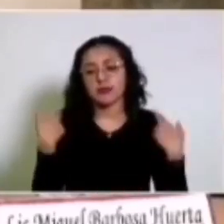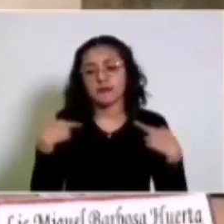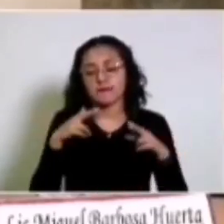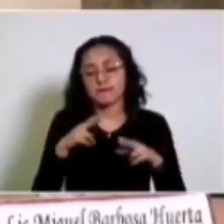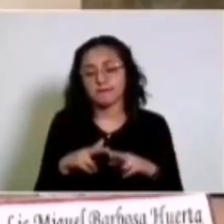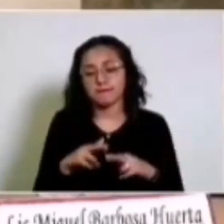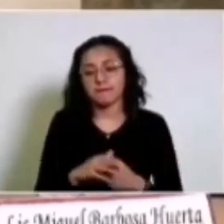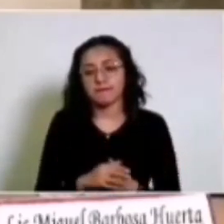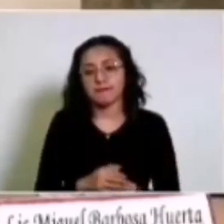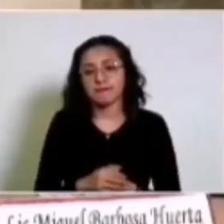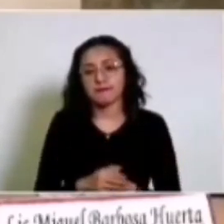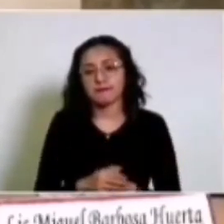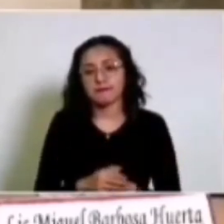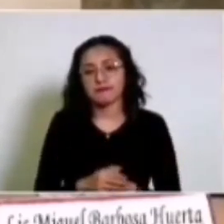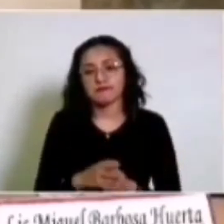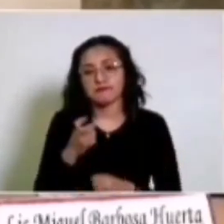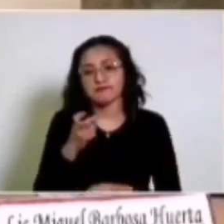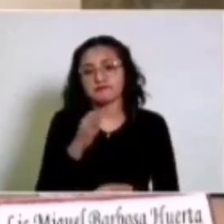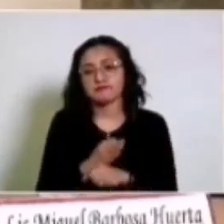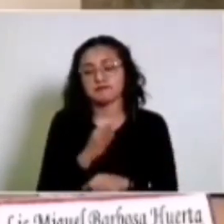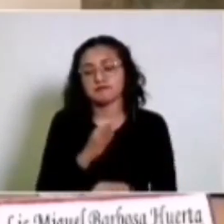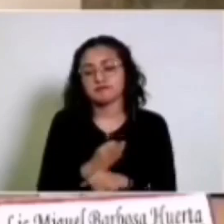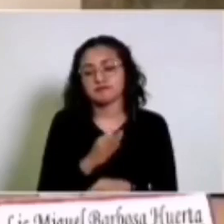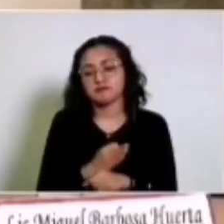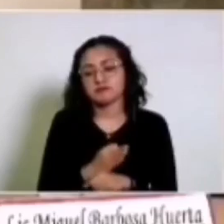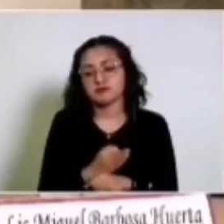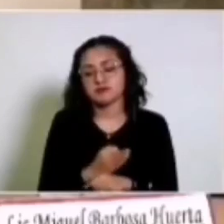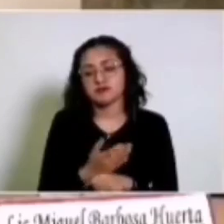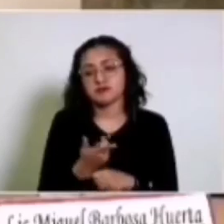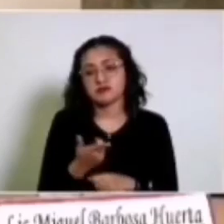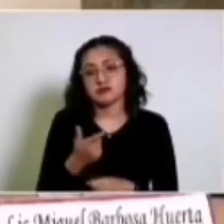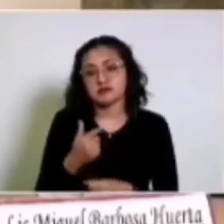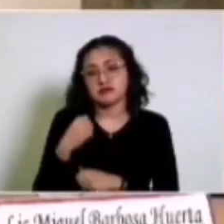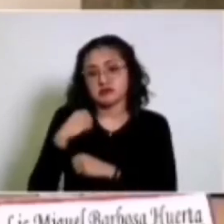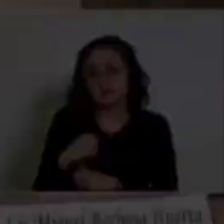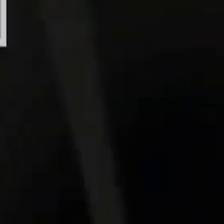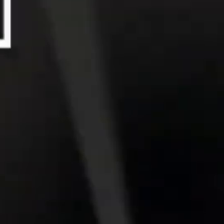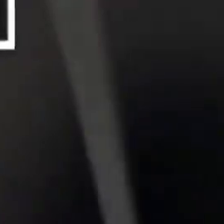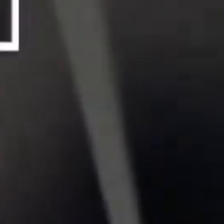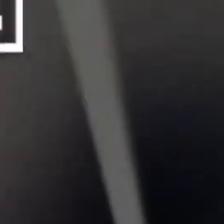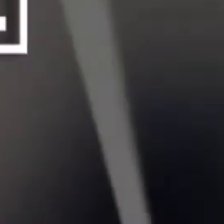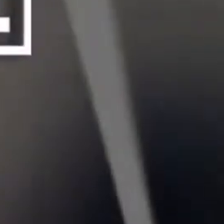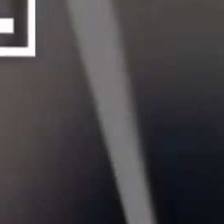maestros este encargo, esta vocación.